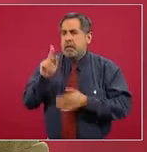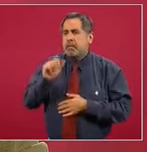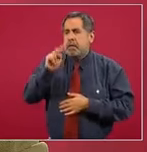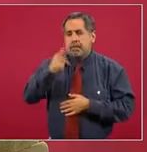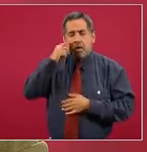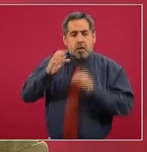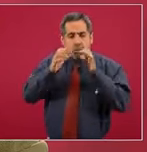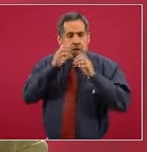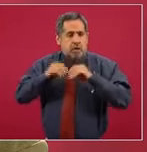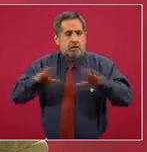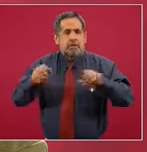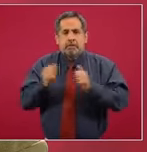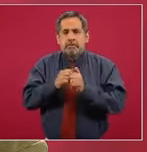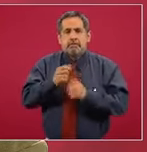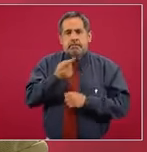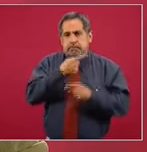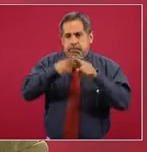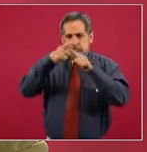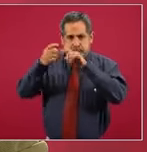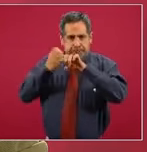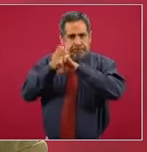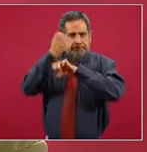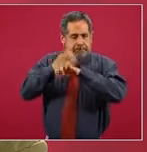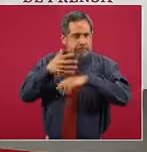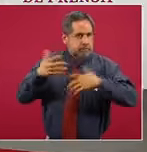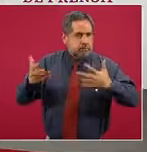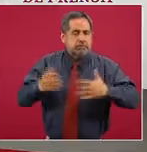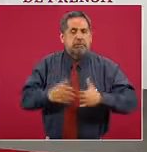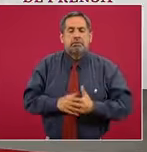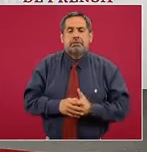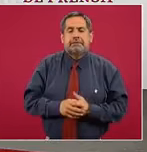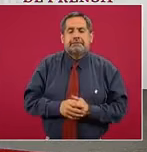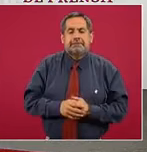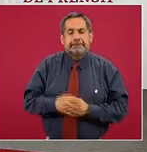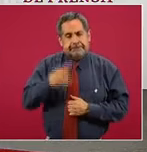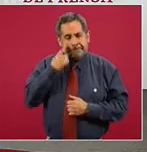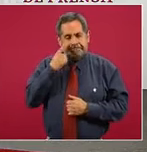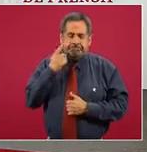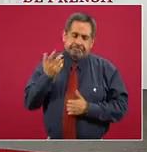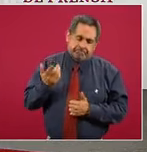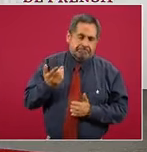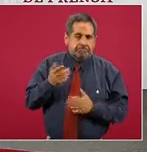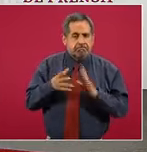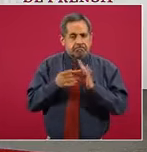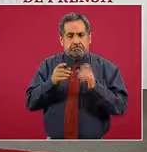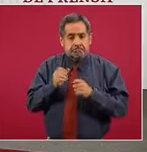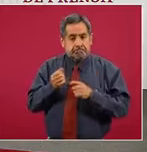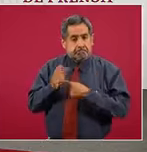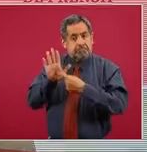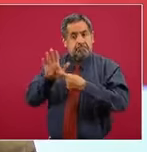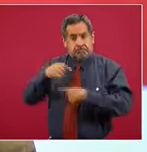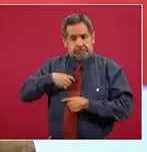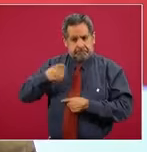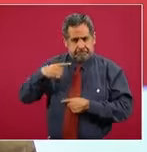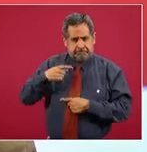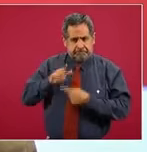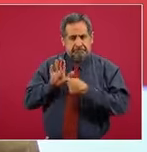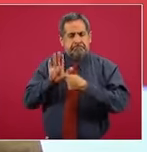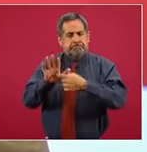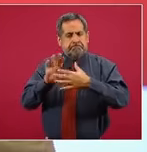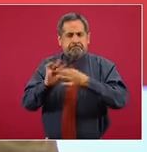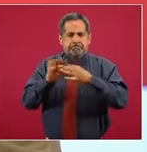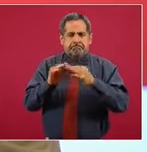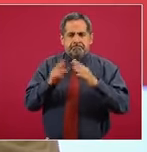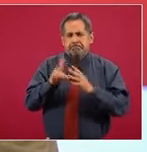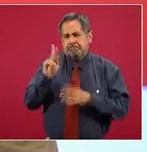que tenemos con cada una de las entidades. En general, y como también lo presenté yo mismo, tuvimos